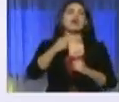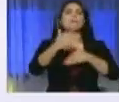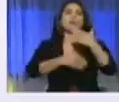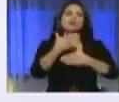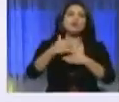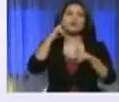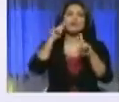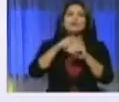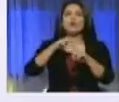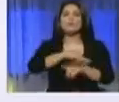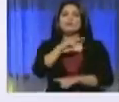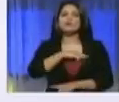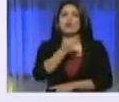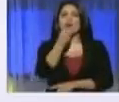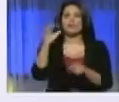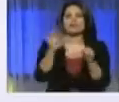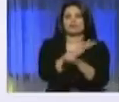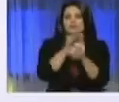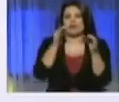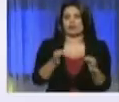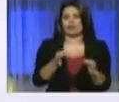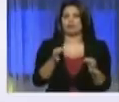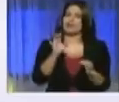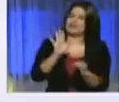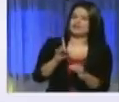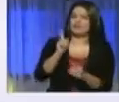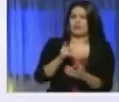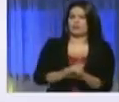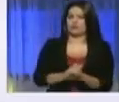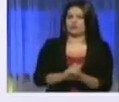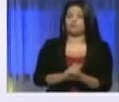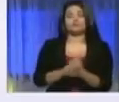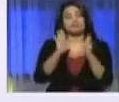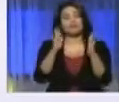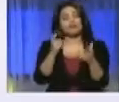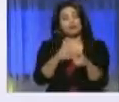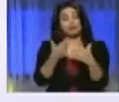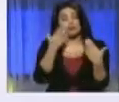la gran misión de abastecimiento soberano. Así que fíjense ustedes,